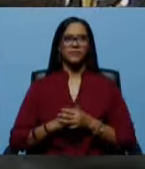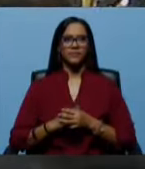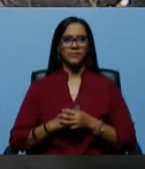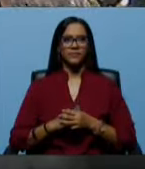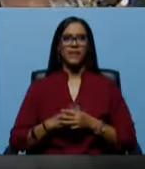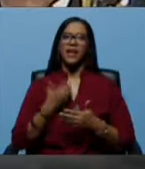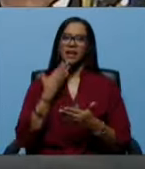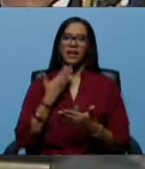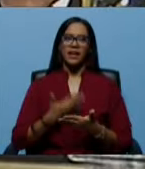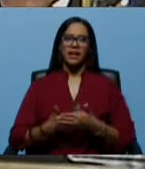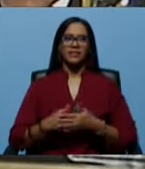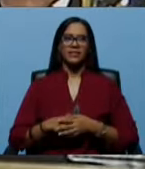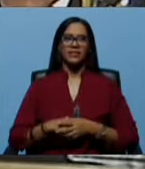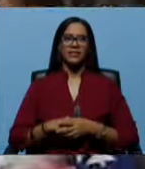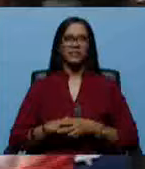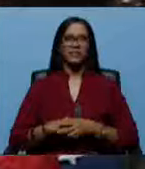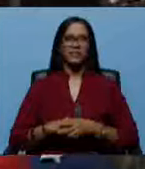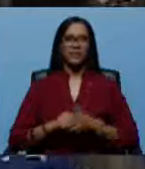Gracias,